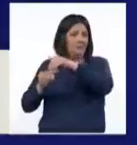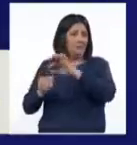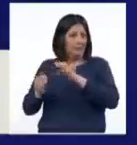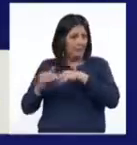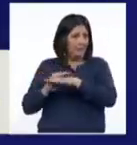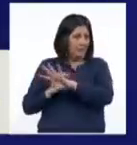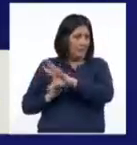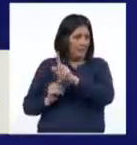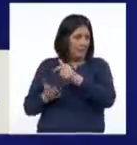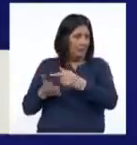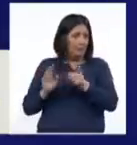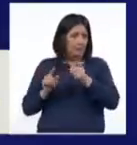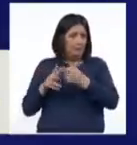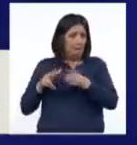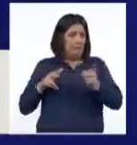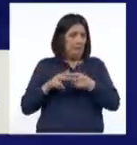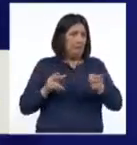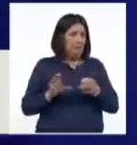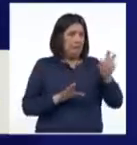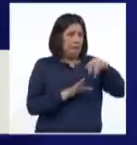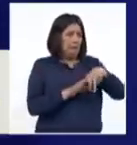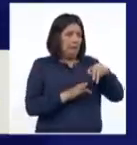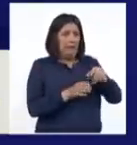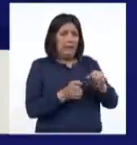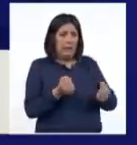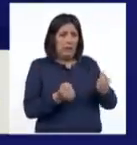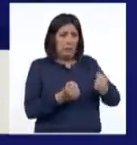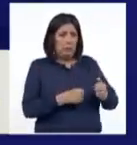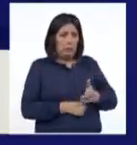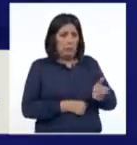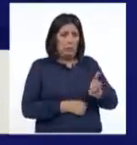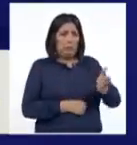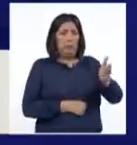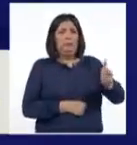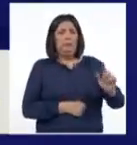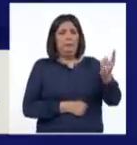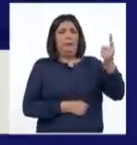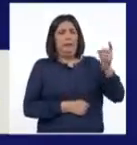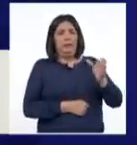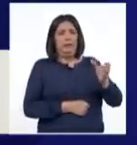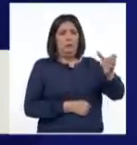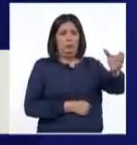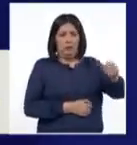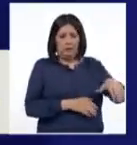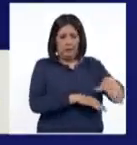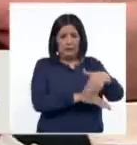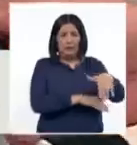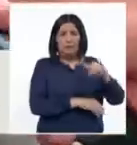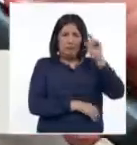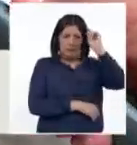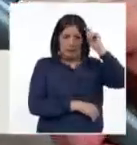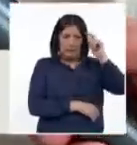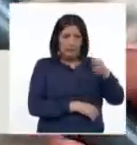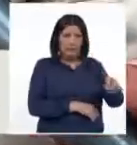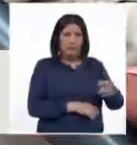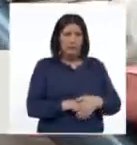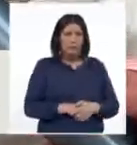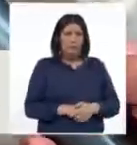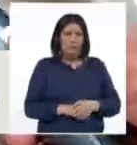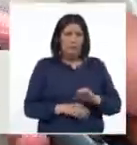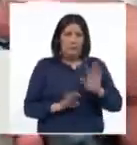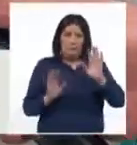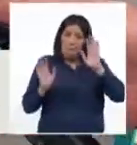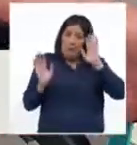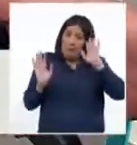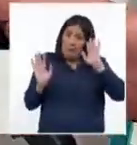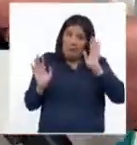su intento de fuga, los criminales a bordo de este auto llegaron hasta la cuadra 1 del Jirón Junín en Magdalena. Parece que han venido